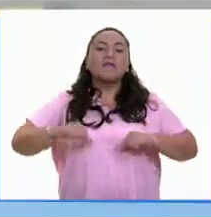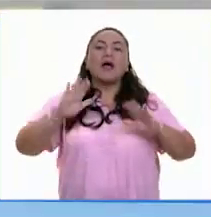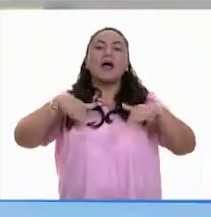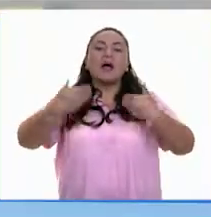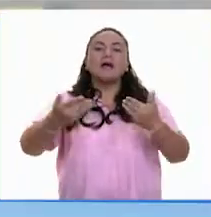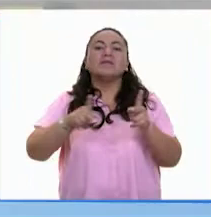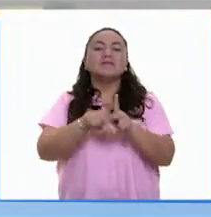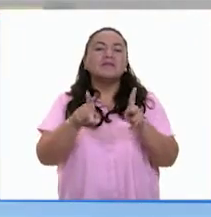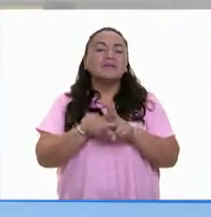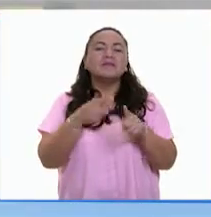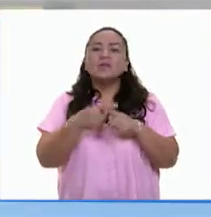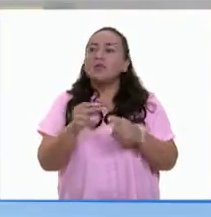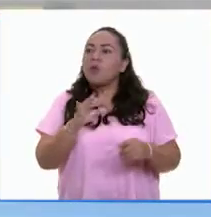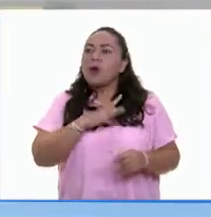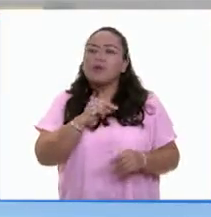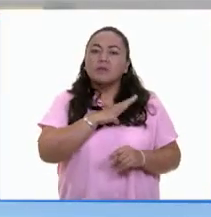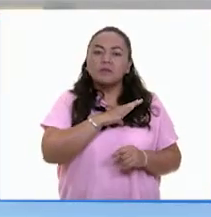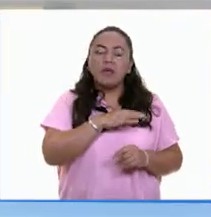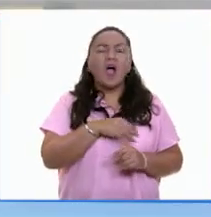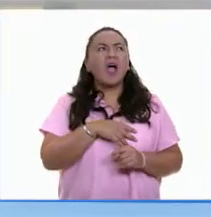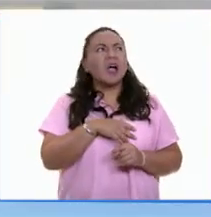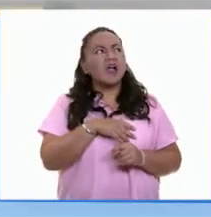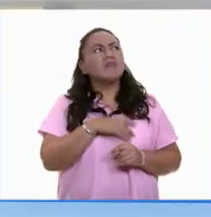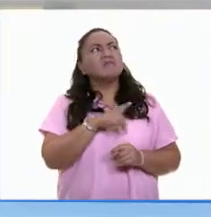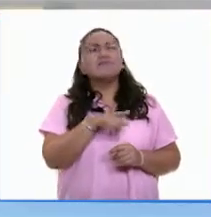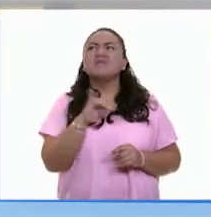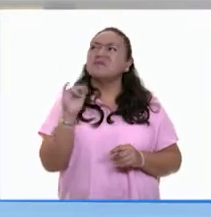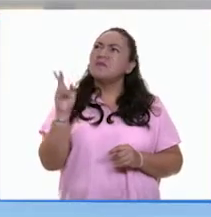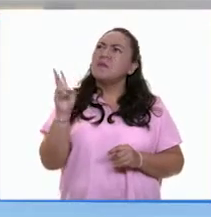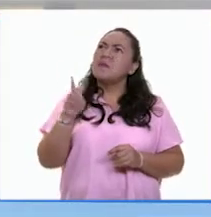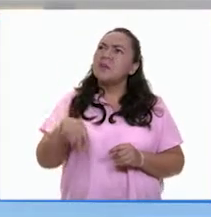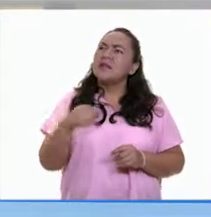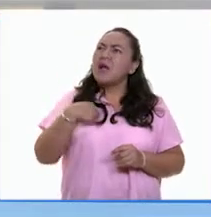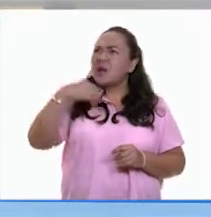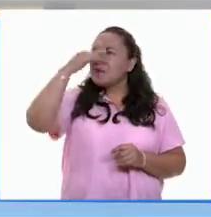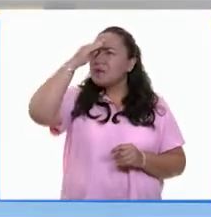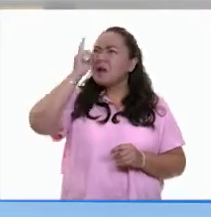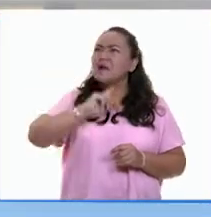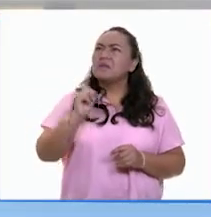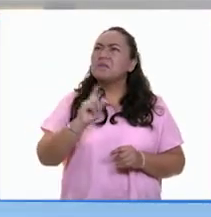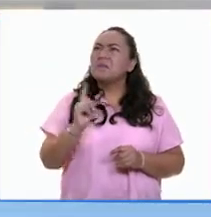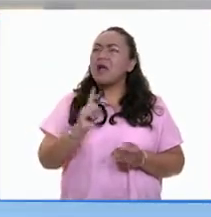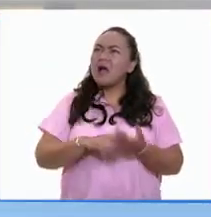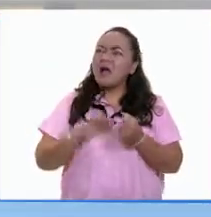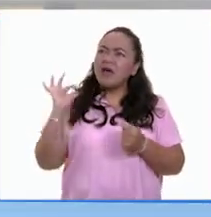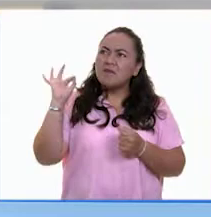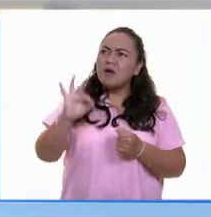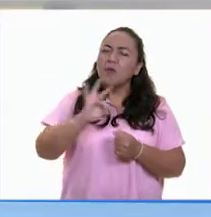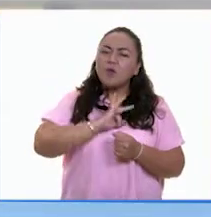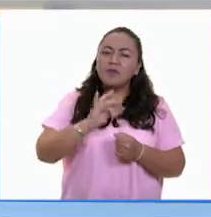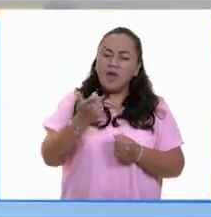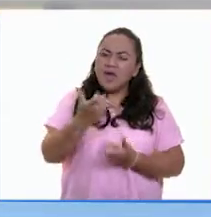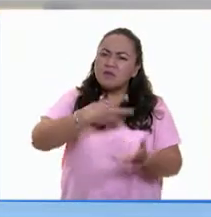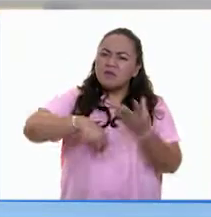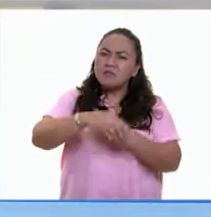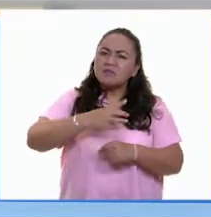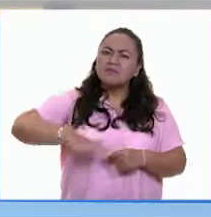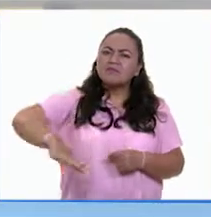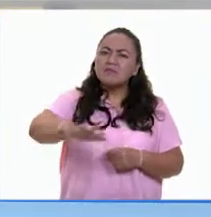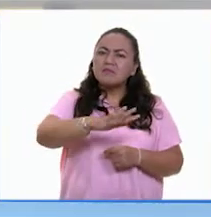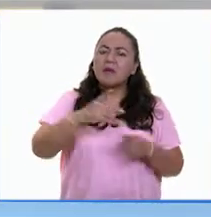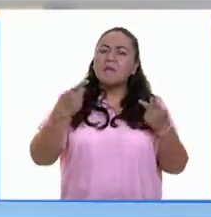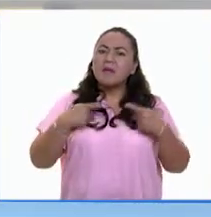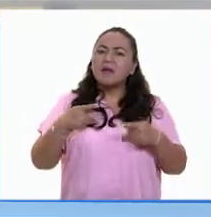Sí, es verdad. Yo nunca me había puesto a pensar cómo un desastre puede afectar la economía o